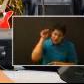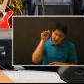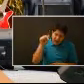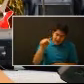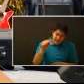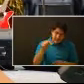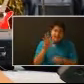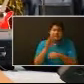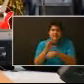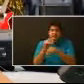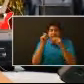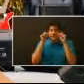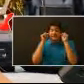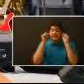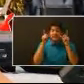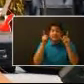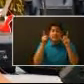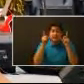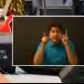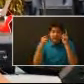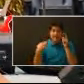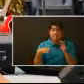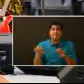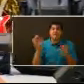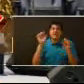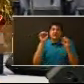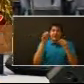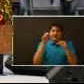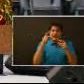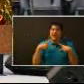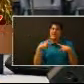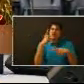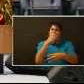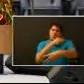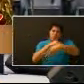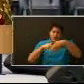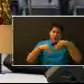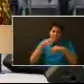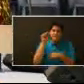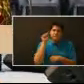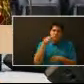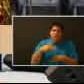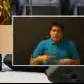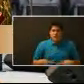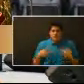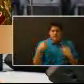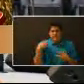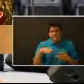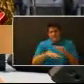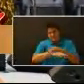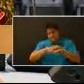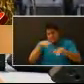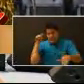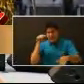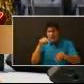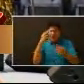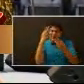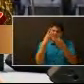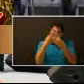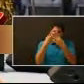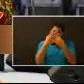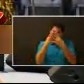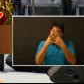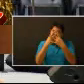que pueda despertar para que haya un cambio en su vida, para sacarlo de esa cárcel. Pero no hay